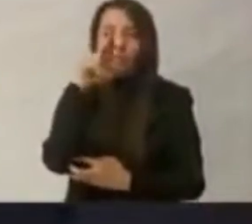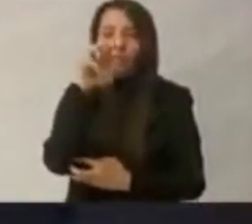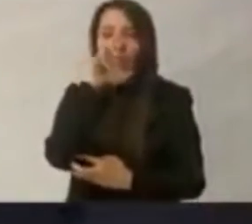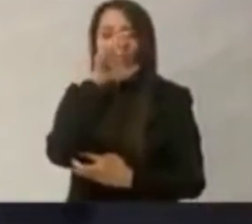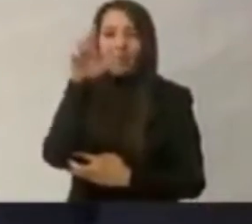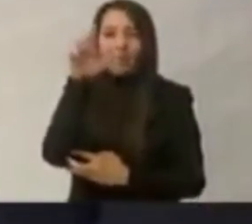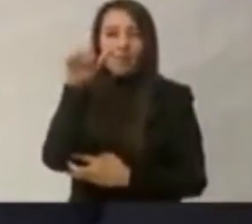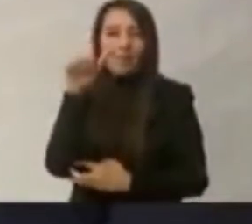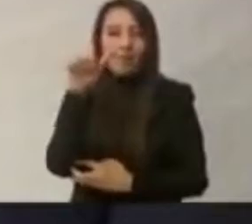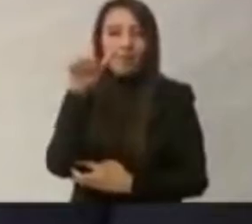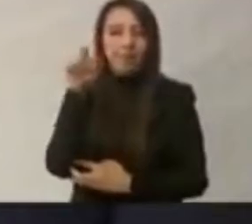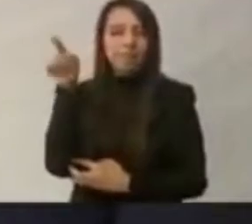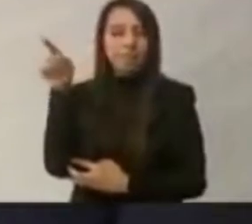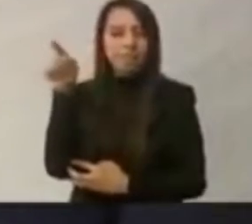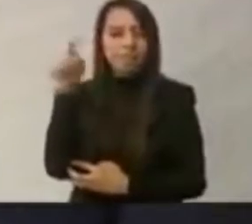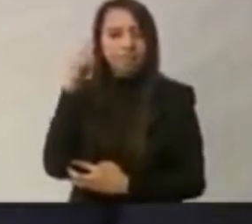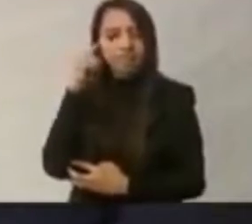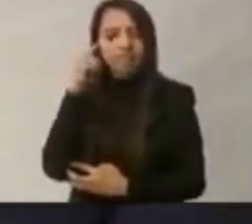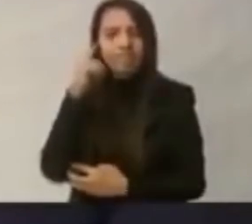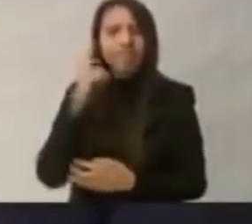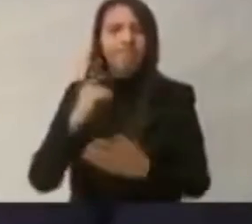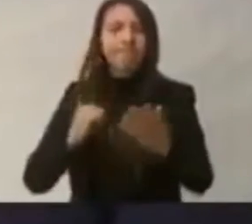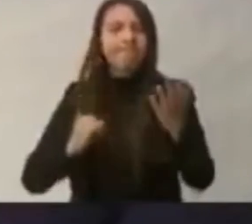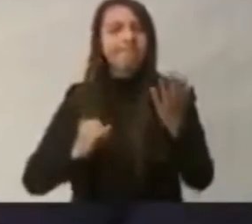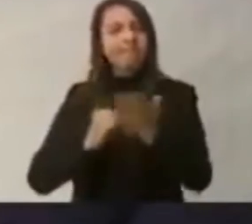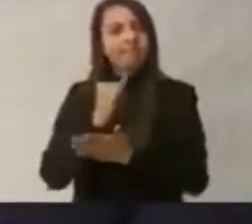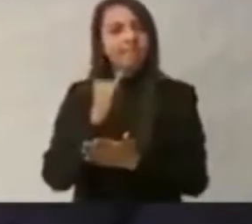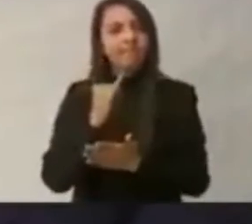decidió hacer una zona libre